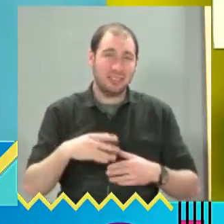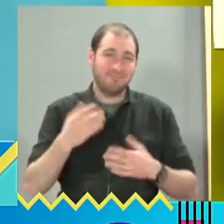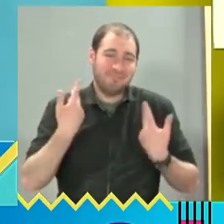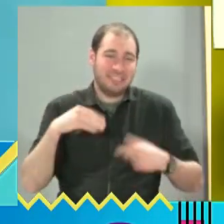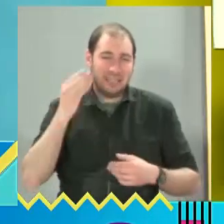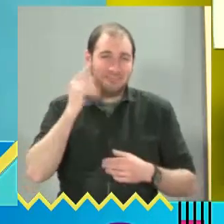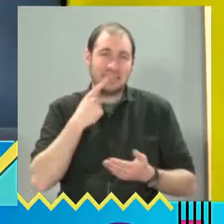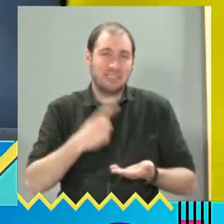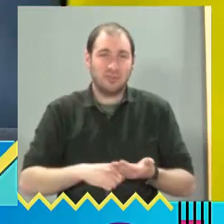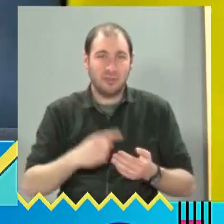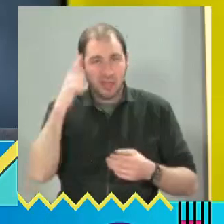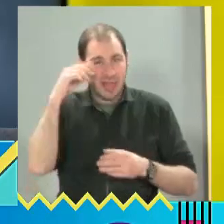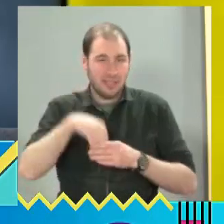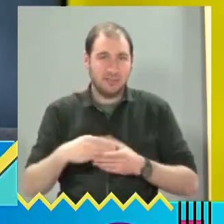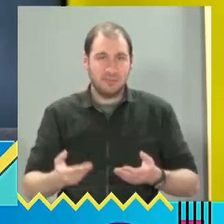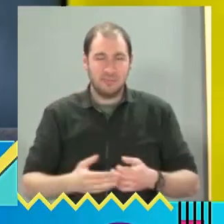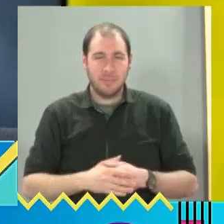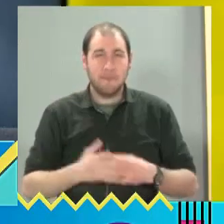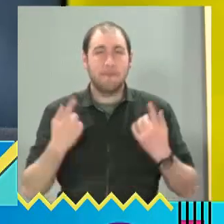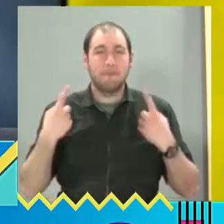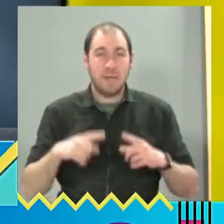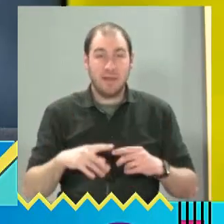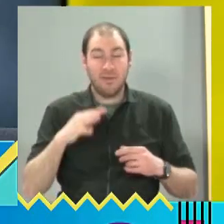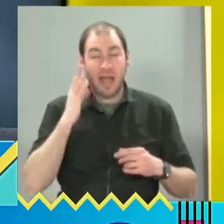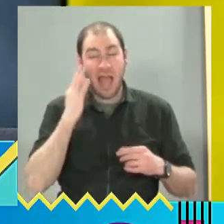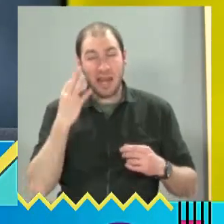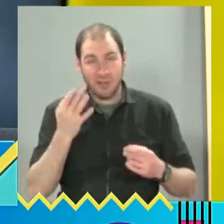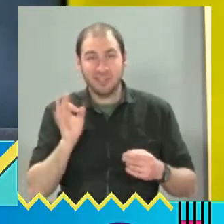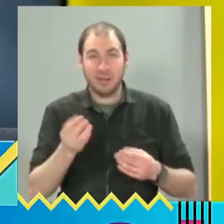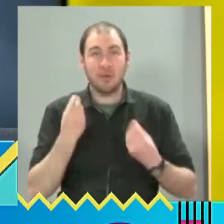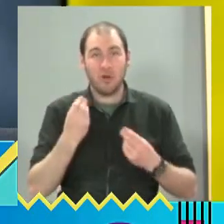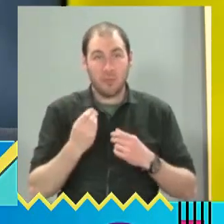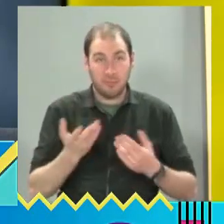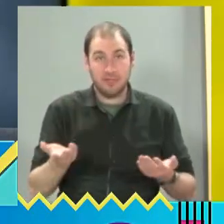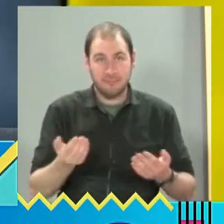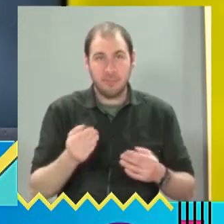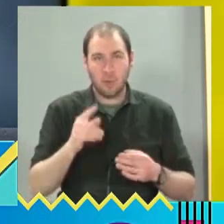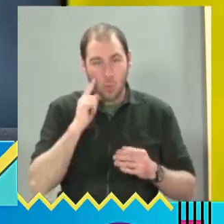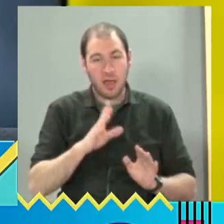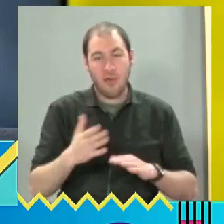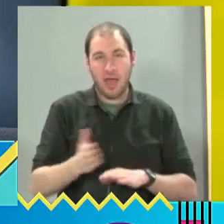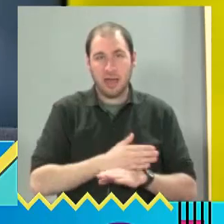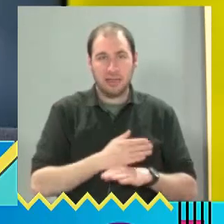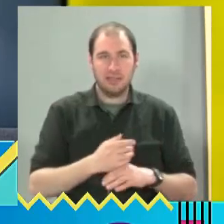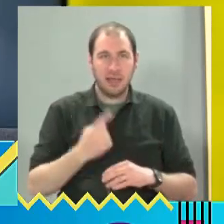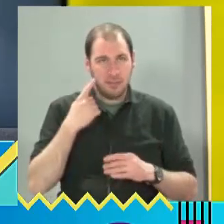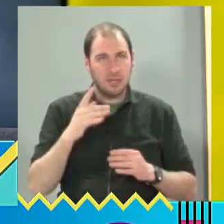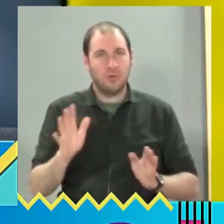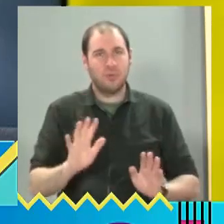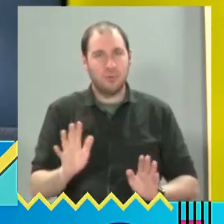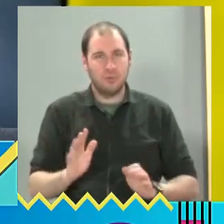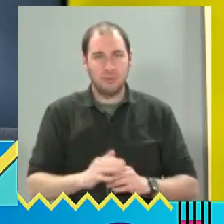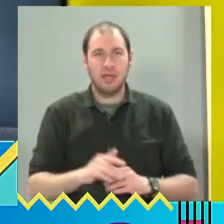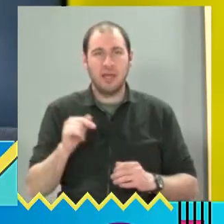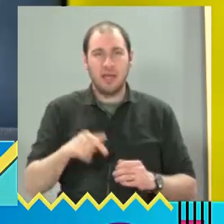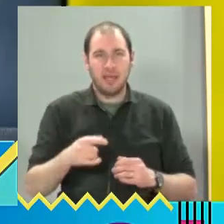las decisiones son metaconscientes, pero por lo menos sabiendo cómo se toman, bueno, estar un poco más precavido para decir, ah, no, pará, acá